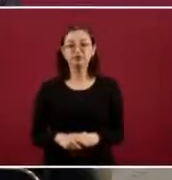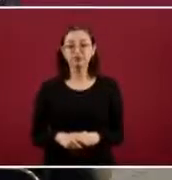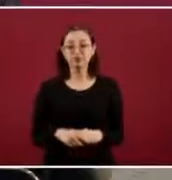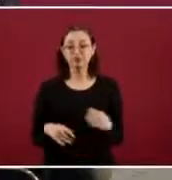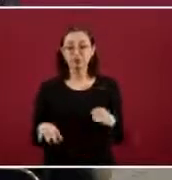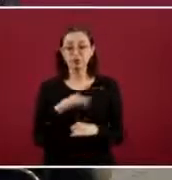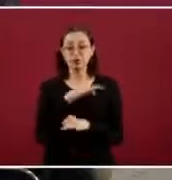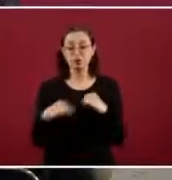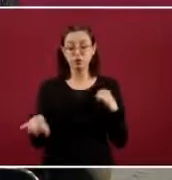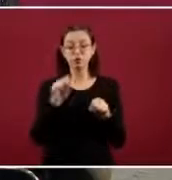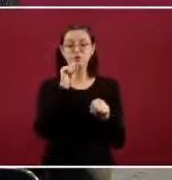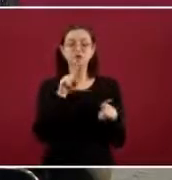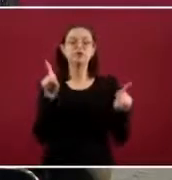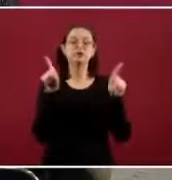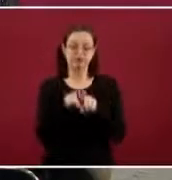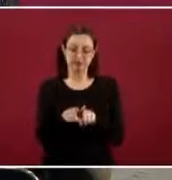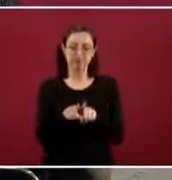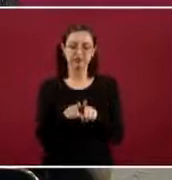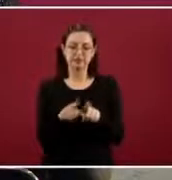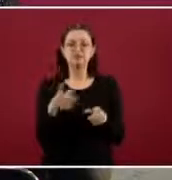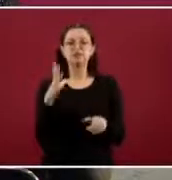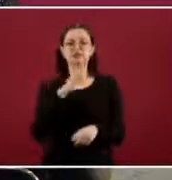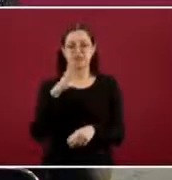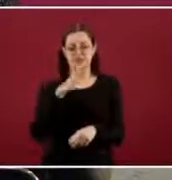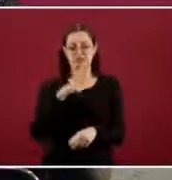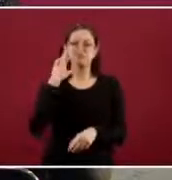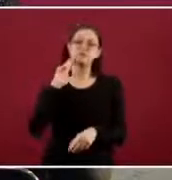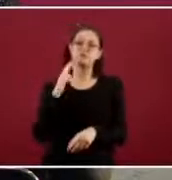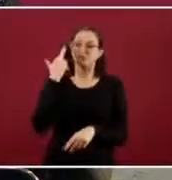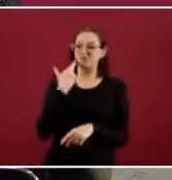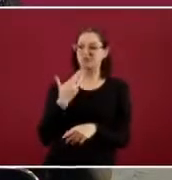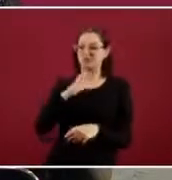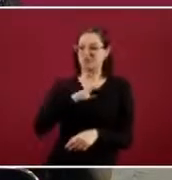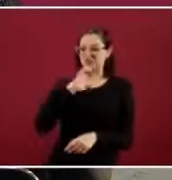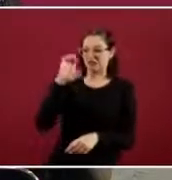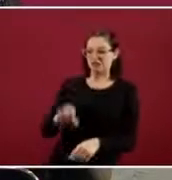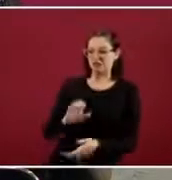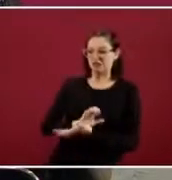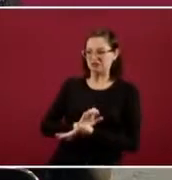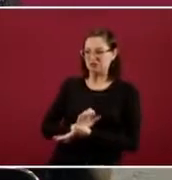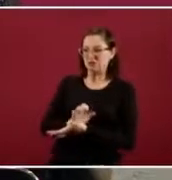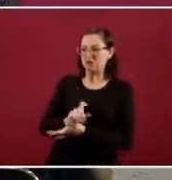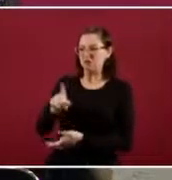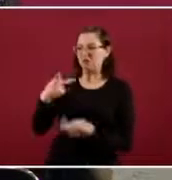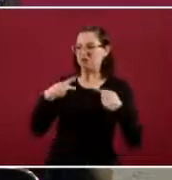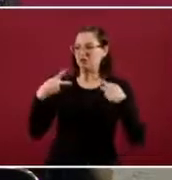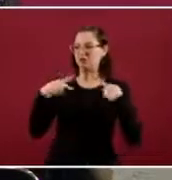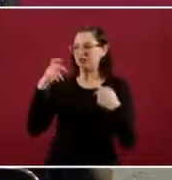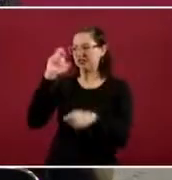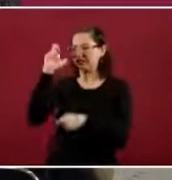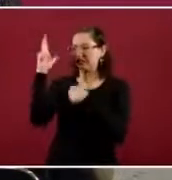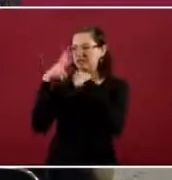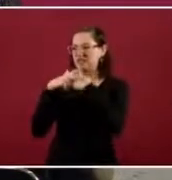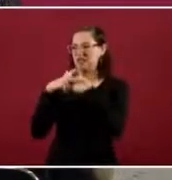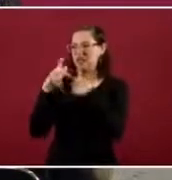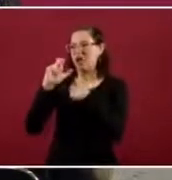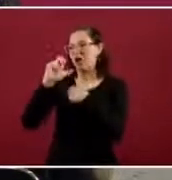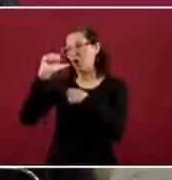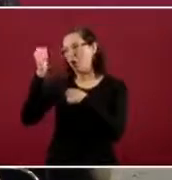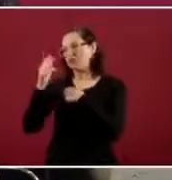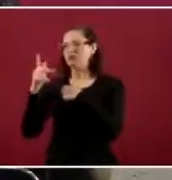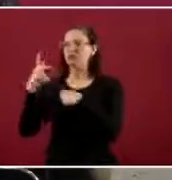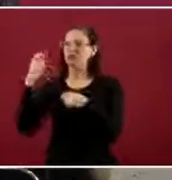tenemos también algunas muestras de racismo y xenofobia contra personas extranjeras y contra